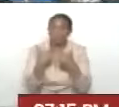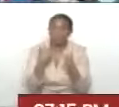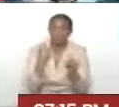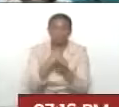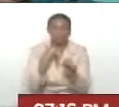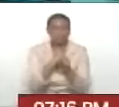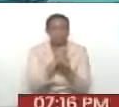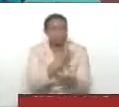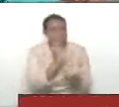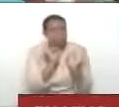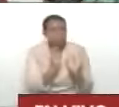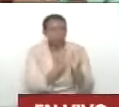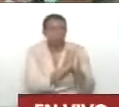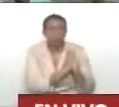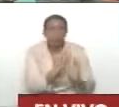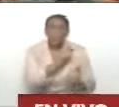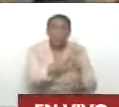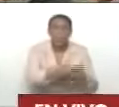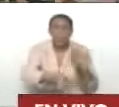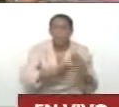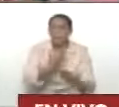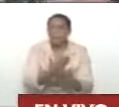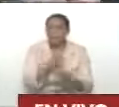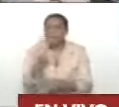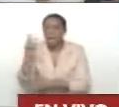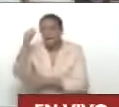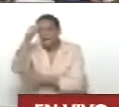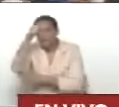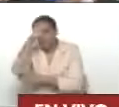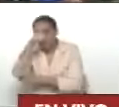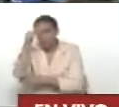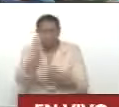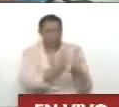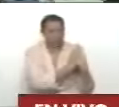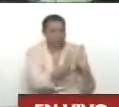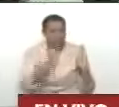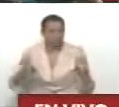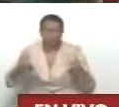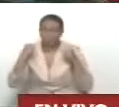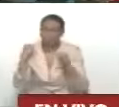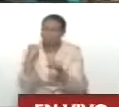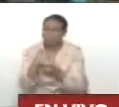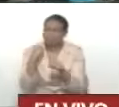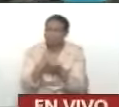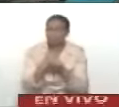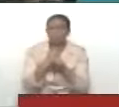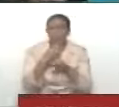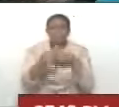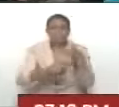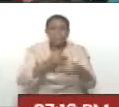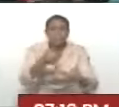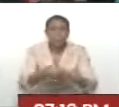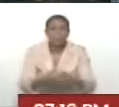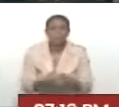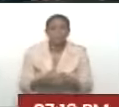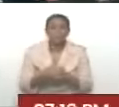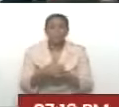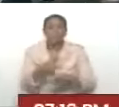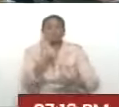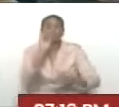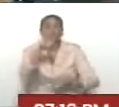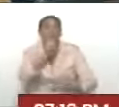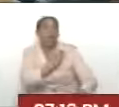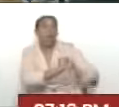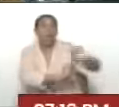la línea de batalla nacional, en toda la línea de la contraofensiva